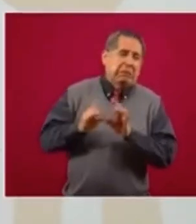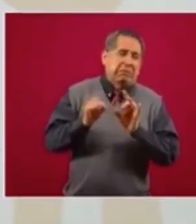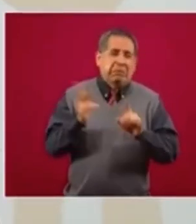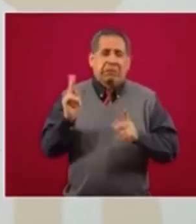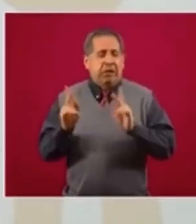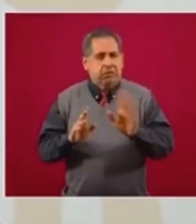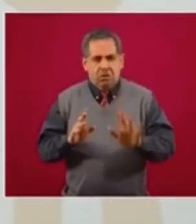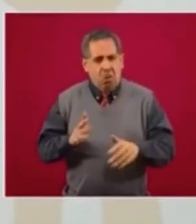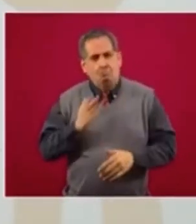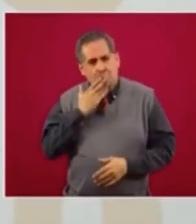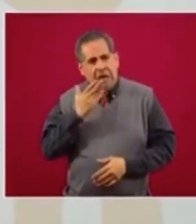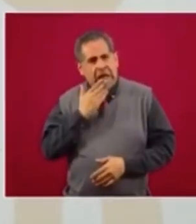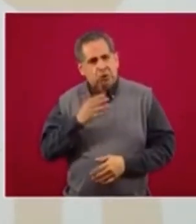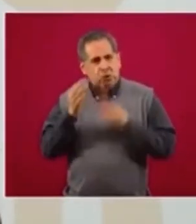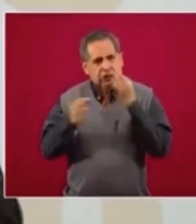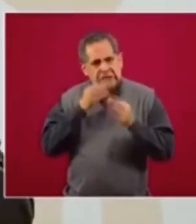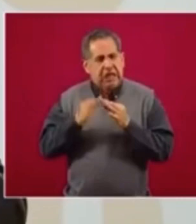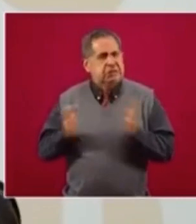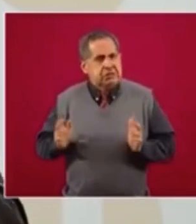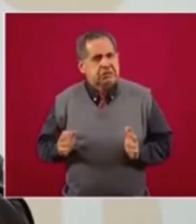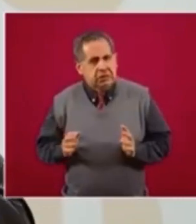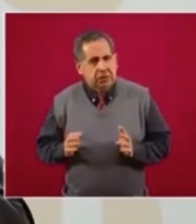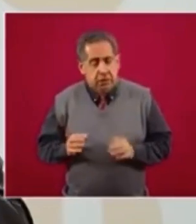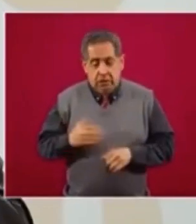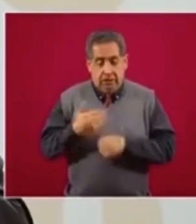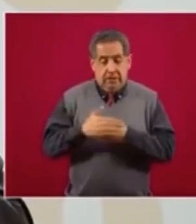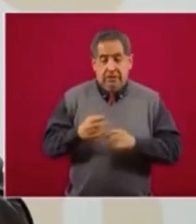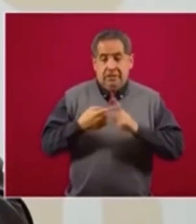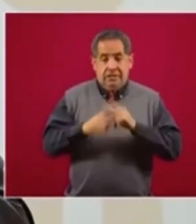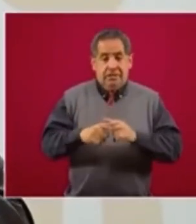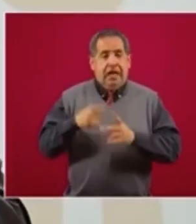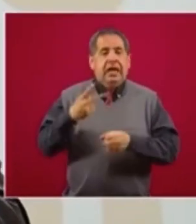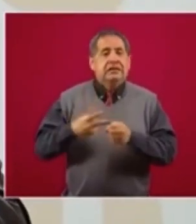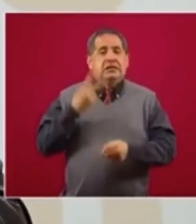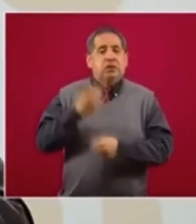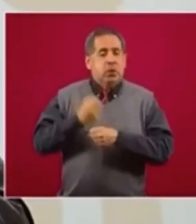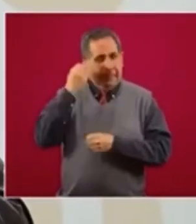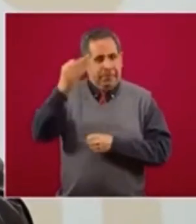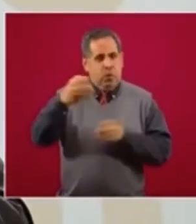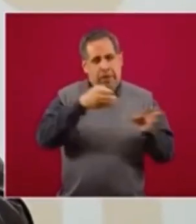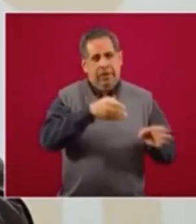Vamos a tener en este inicio del segundo ciclo